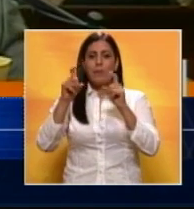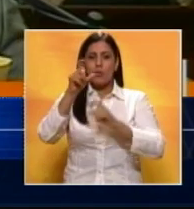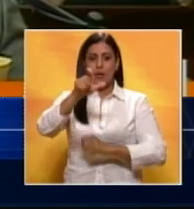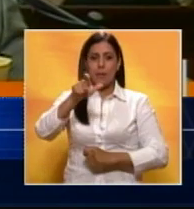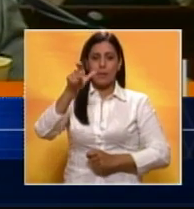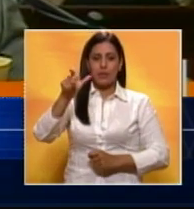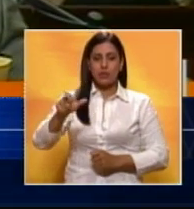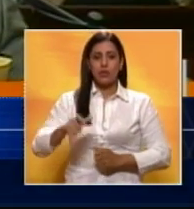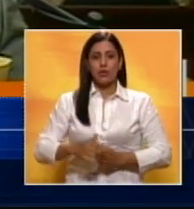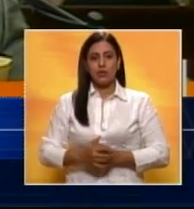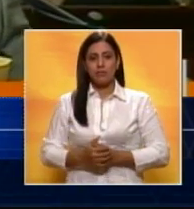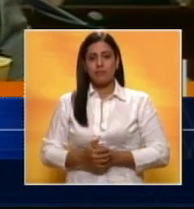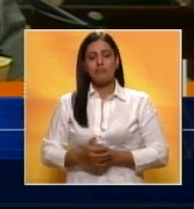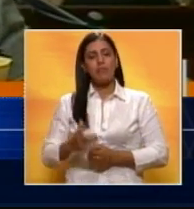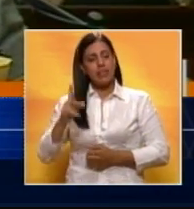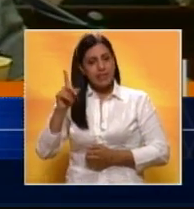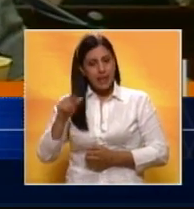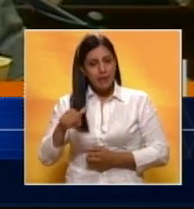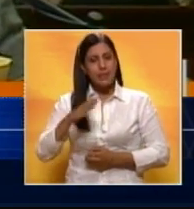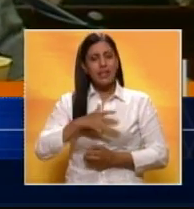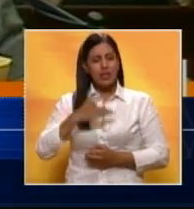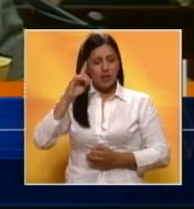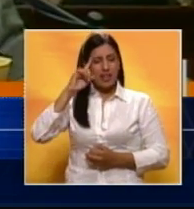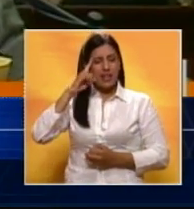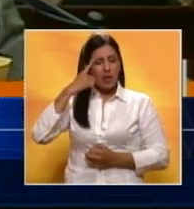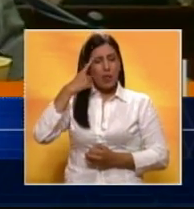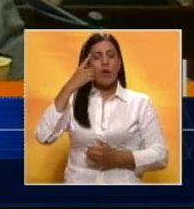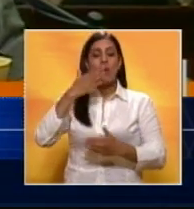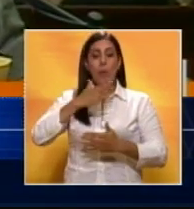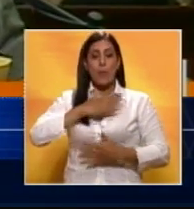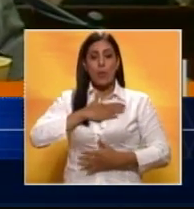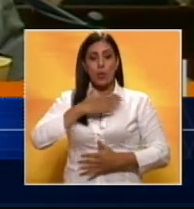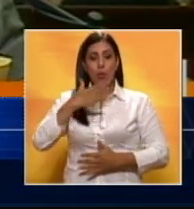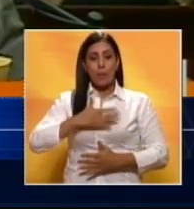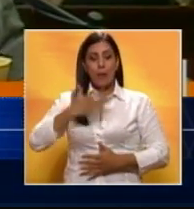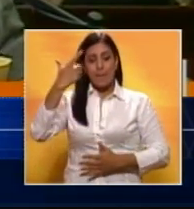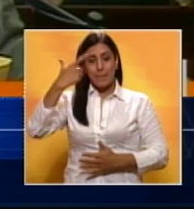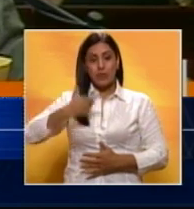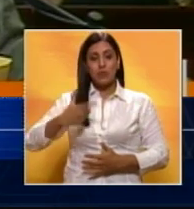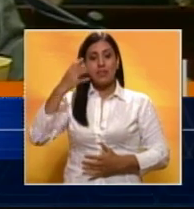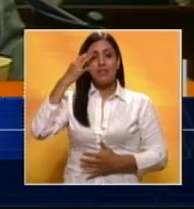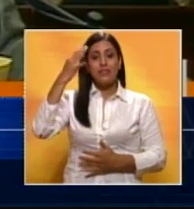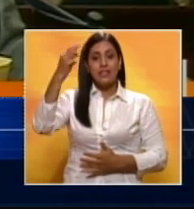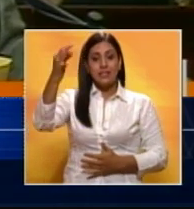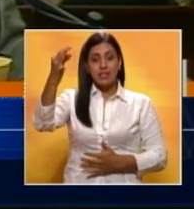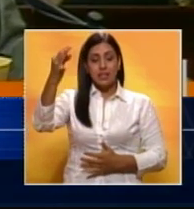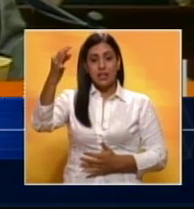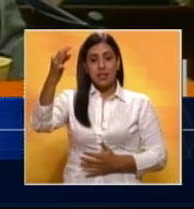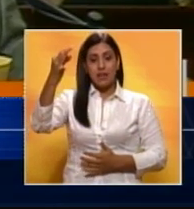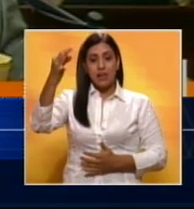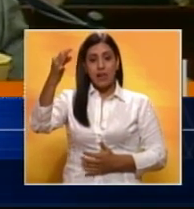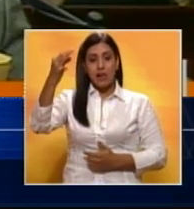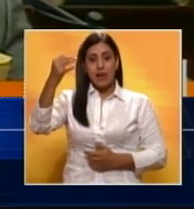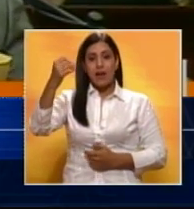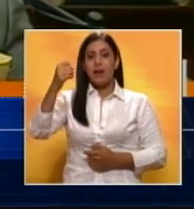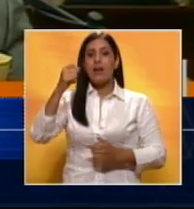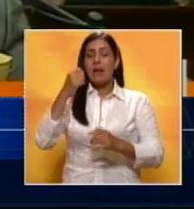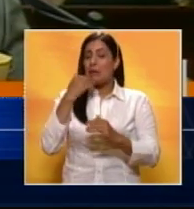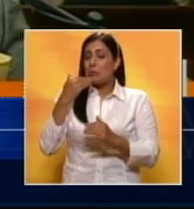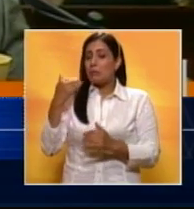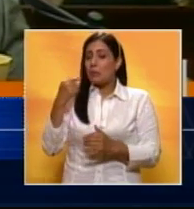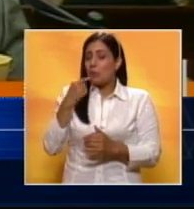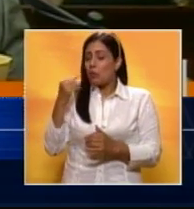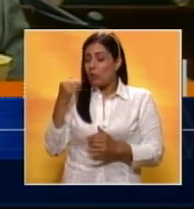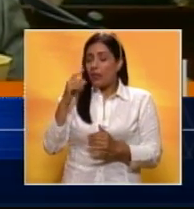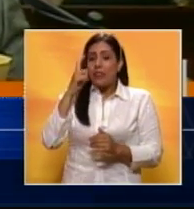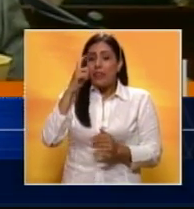audiencia. También quiero recordar que la propia ciudadana fiscal general de la República, apenas hasta